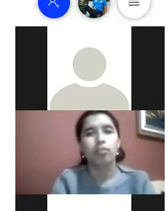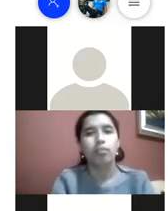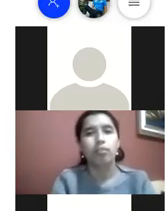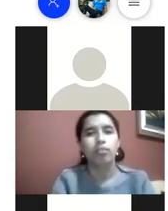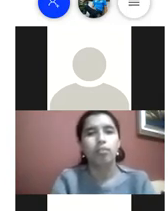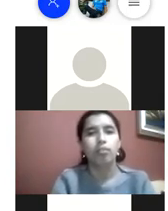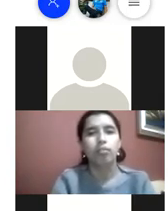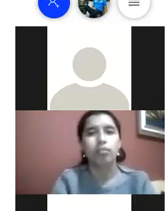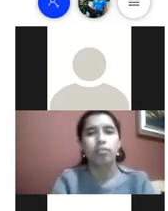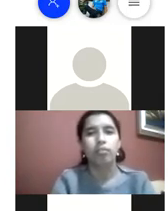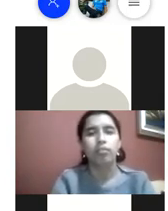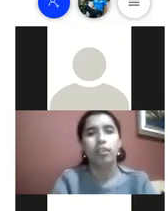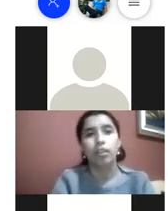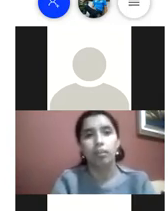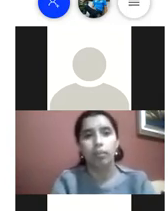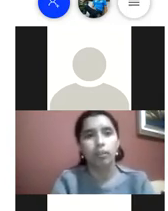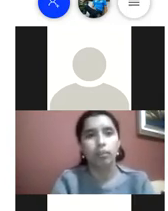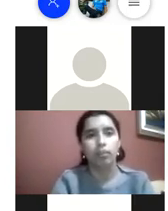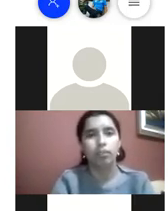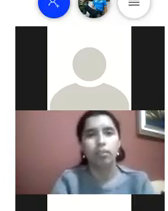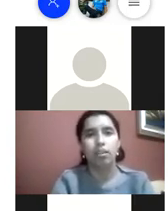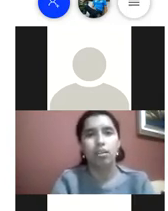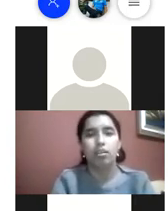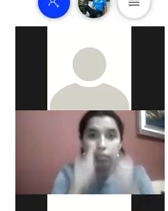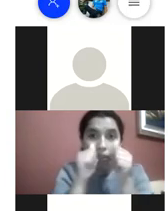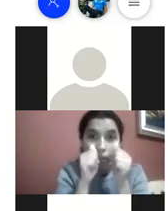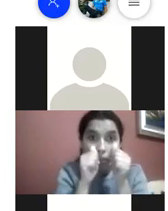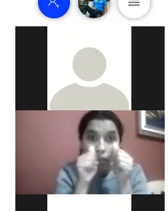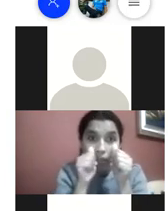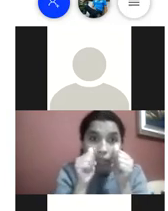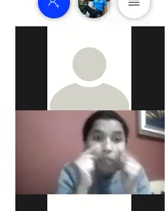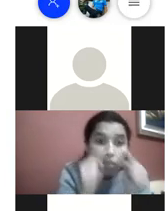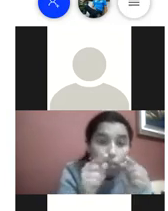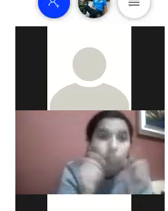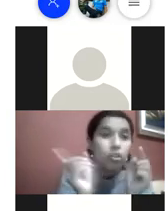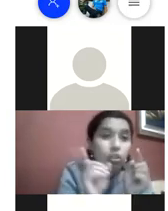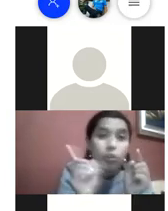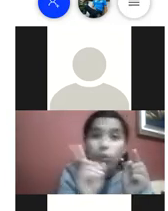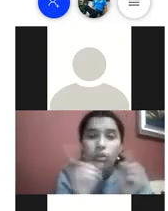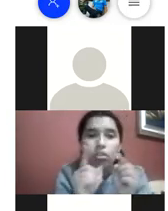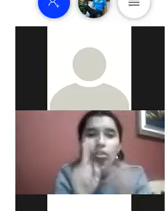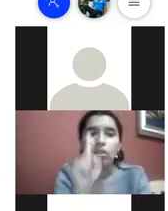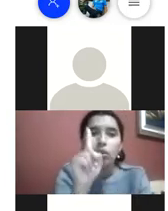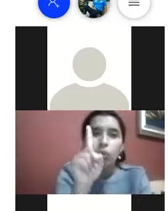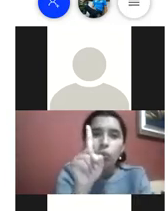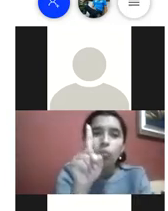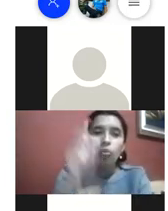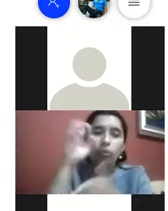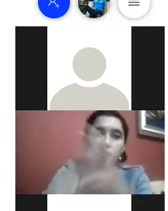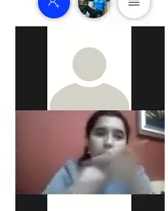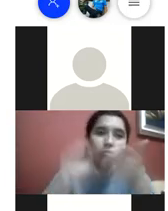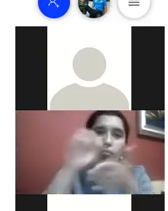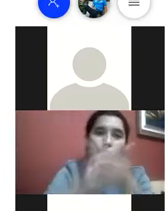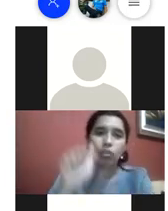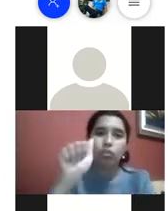Entonces, planteamos la ecuación que teníamos, verdadera 1 menos alfa